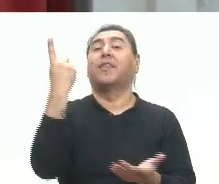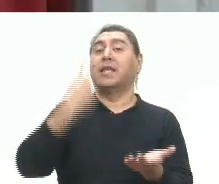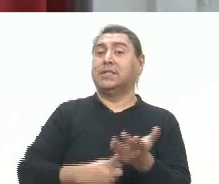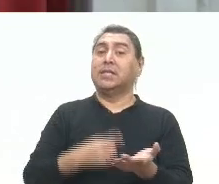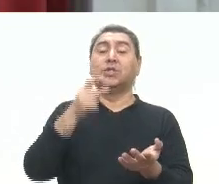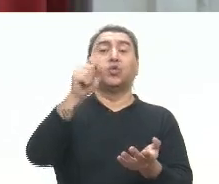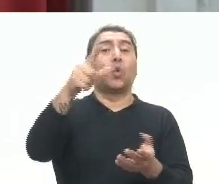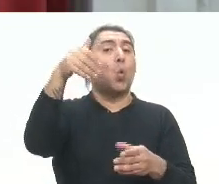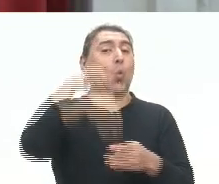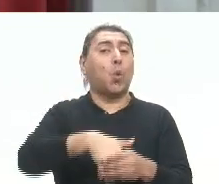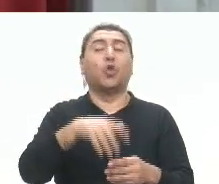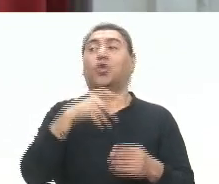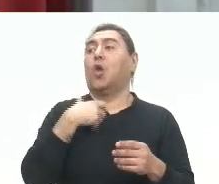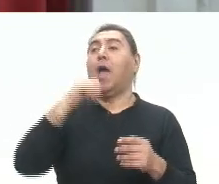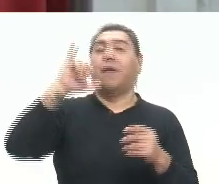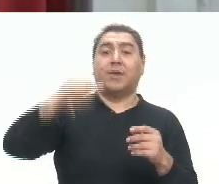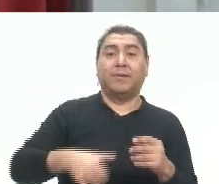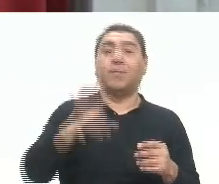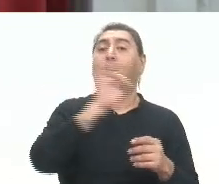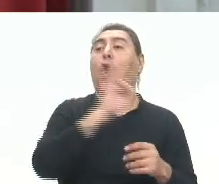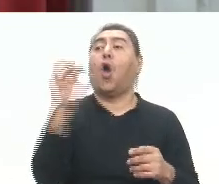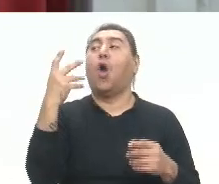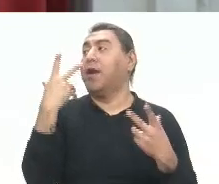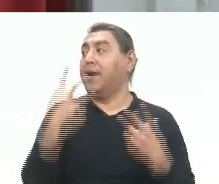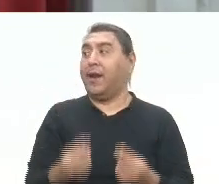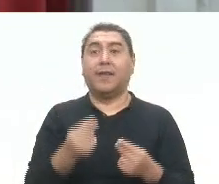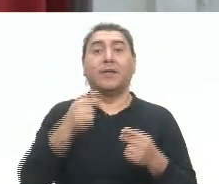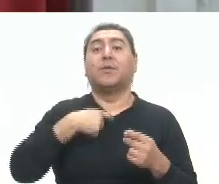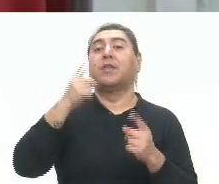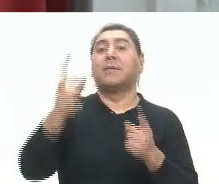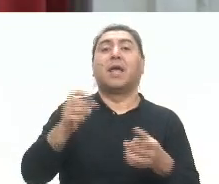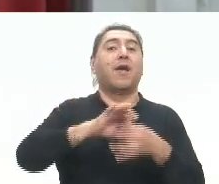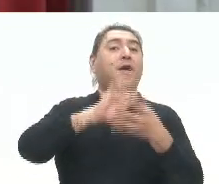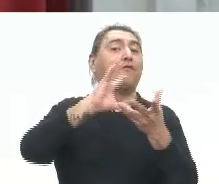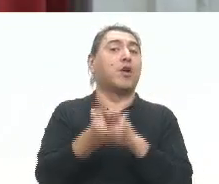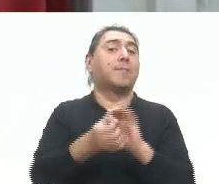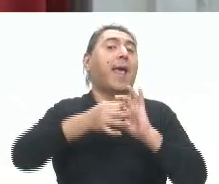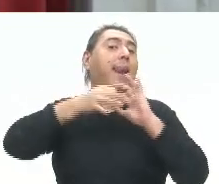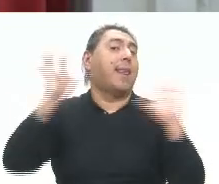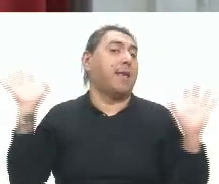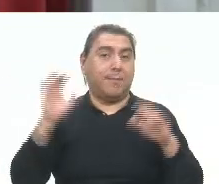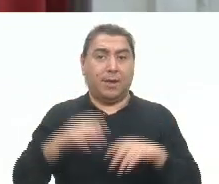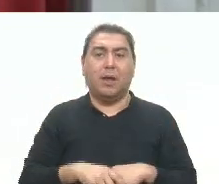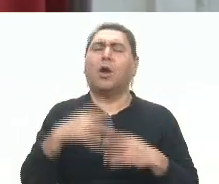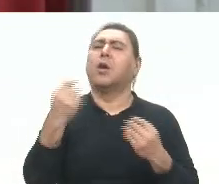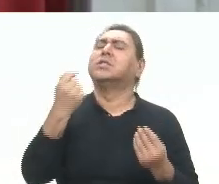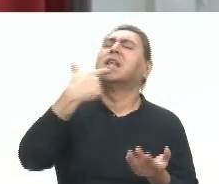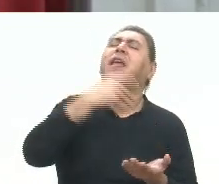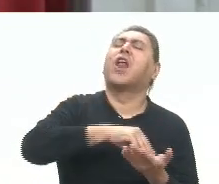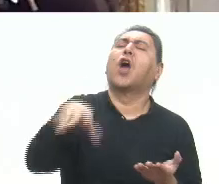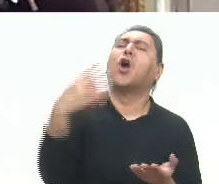voto afirmativo o negativo sin ningún tipo de presión, con toda la libertad. ¿Cómo, senadora?